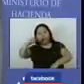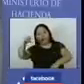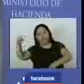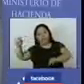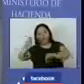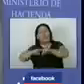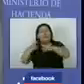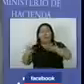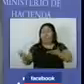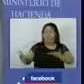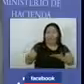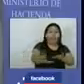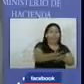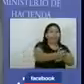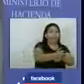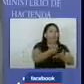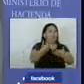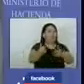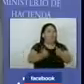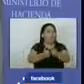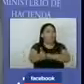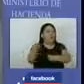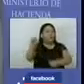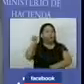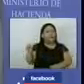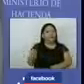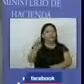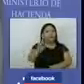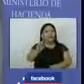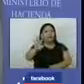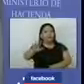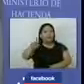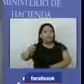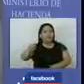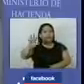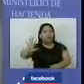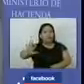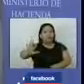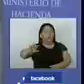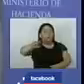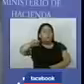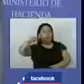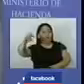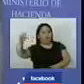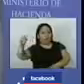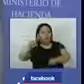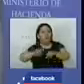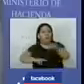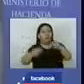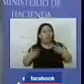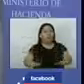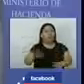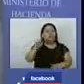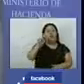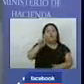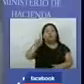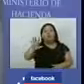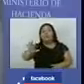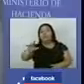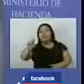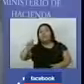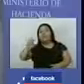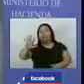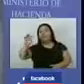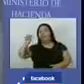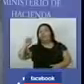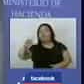cual ya superamos en 15.5 millones, hasta este momento estamos superando en 15.5 millones los